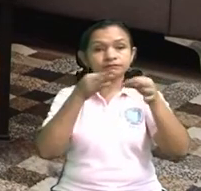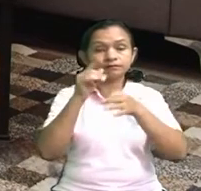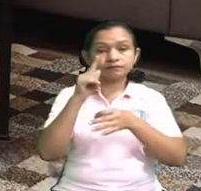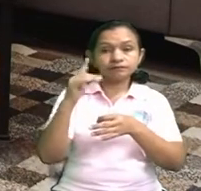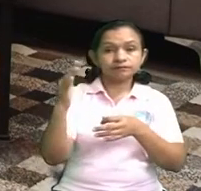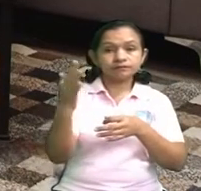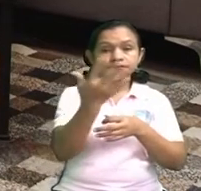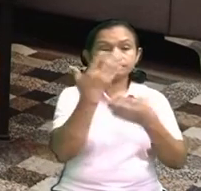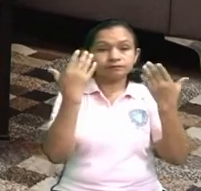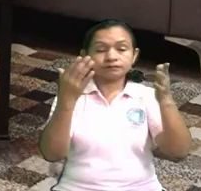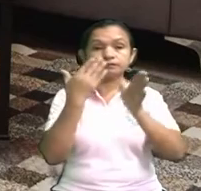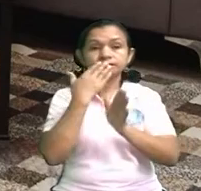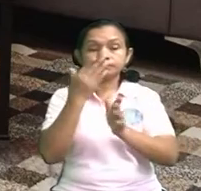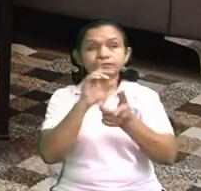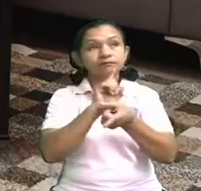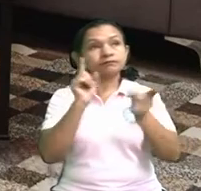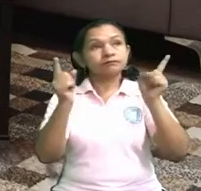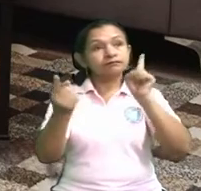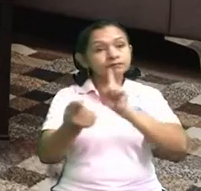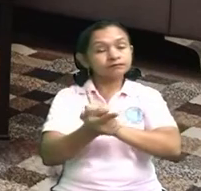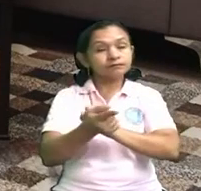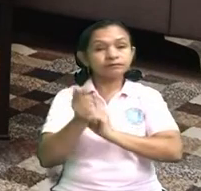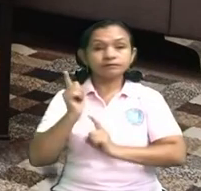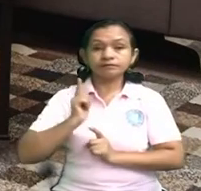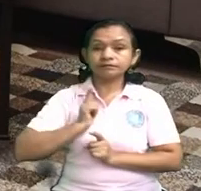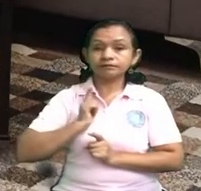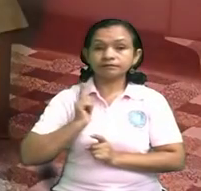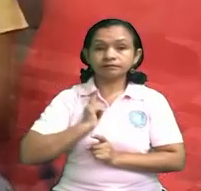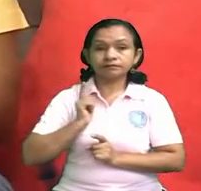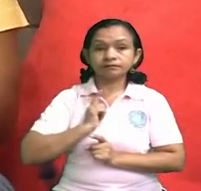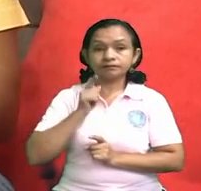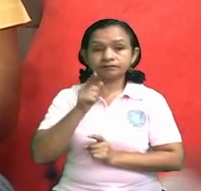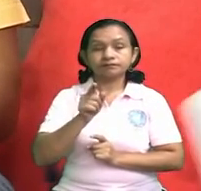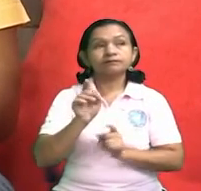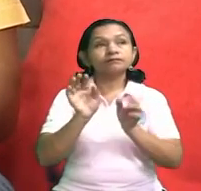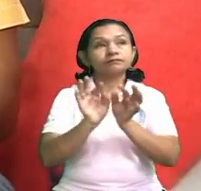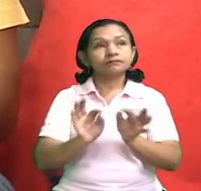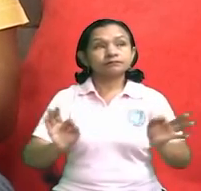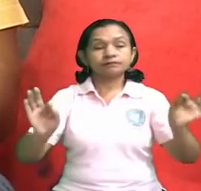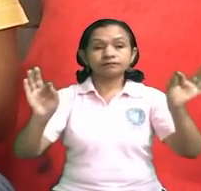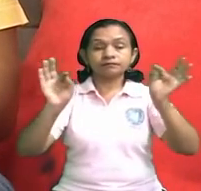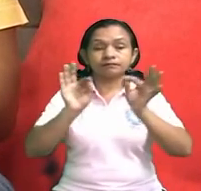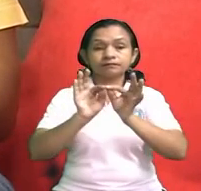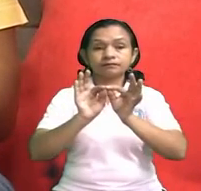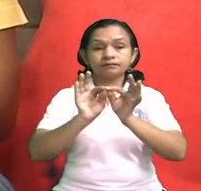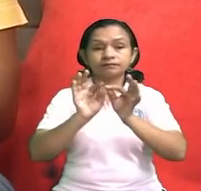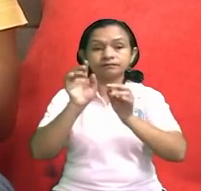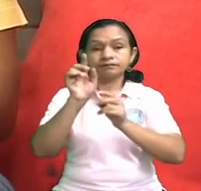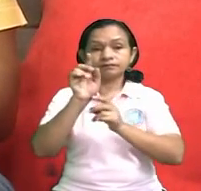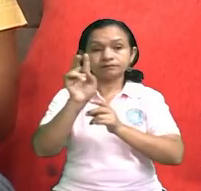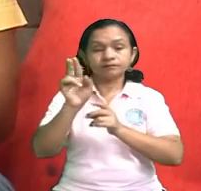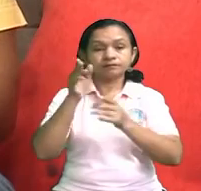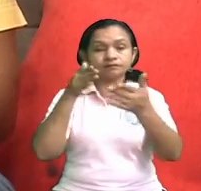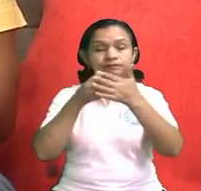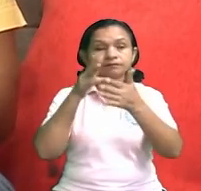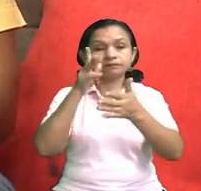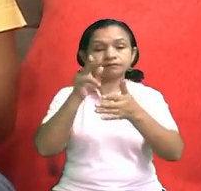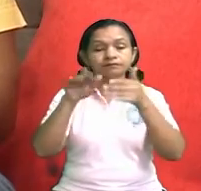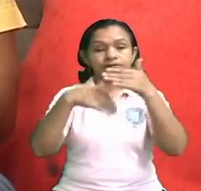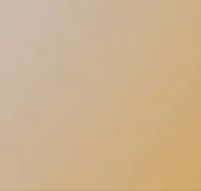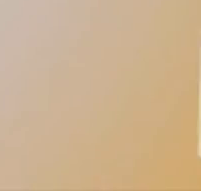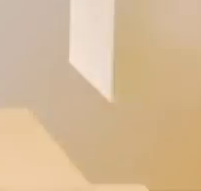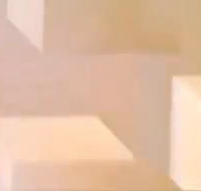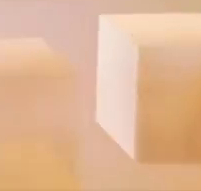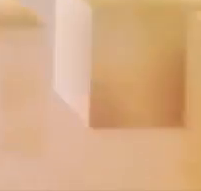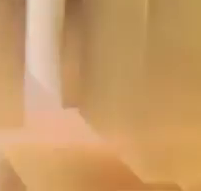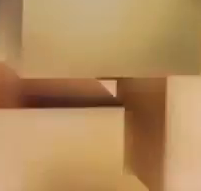todas esas conquistas y transformaciones. Ahí lo tiene precisamente en primicia, por acá en el canal parlamentario. Tenemos que hacer una pausa y ya